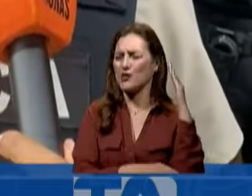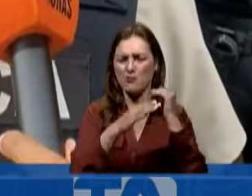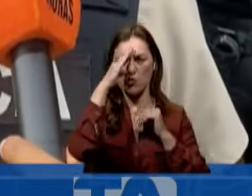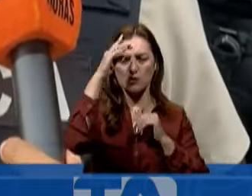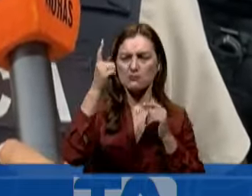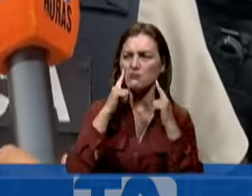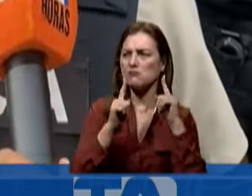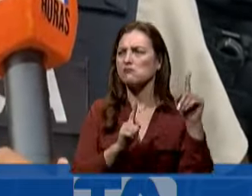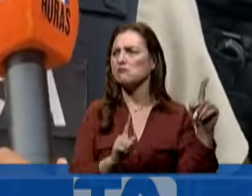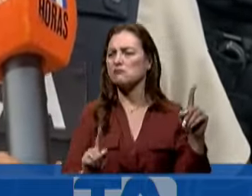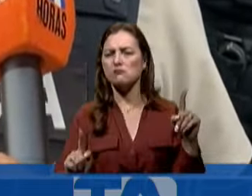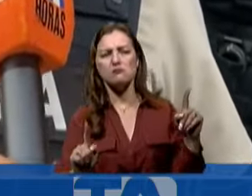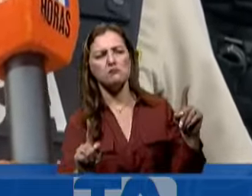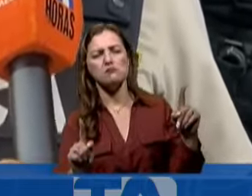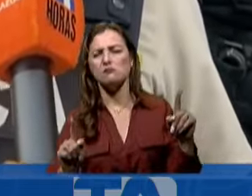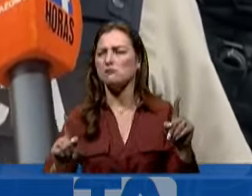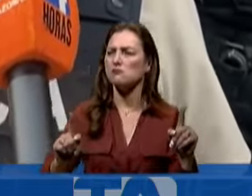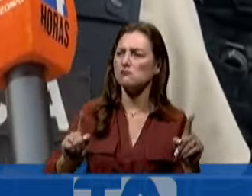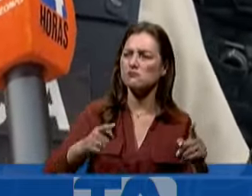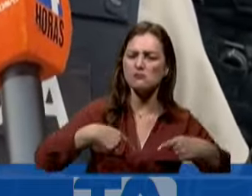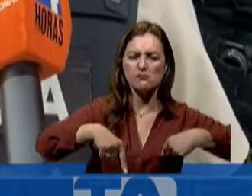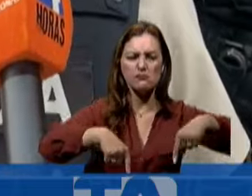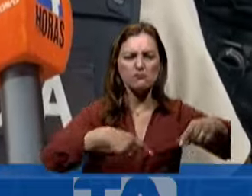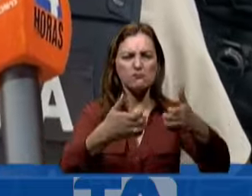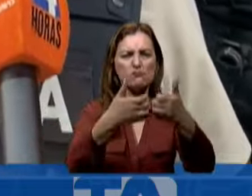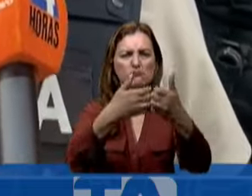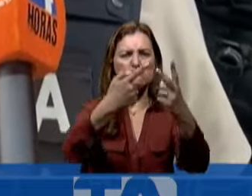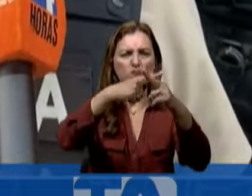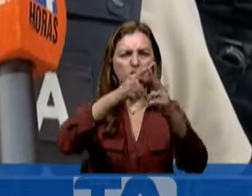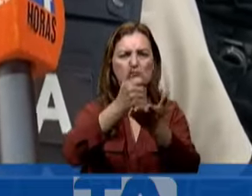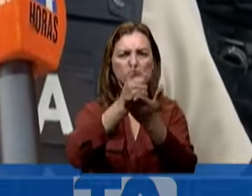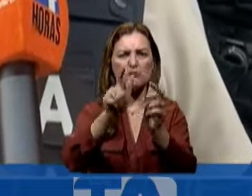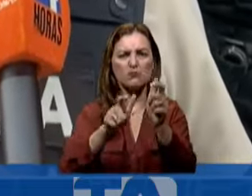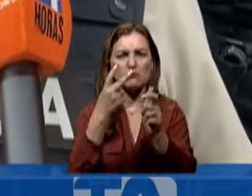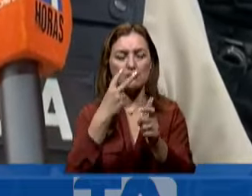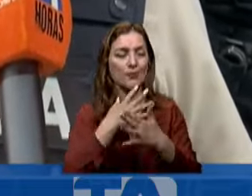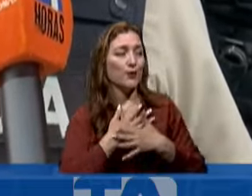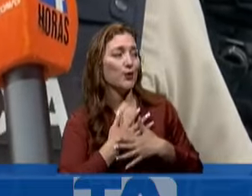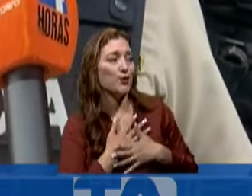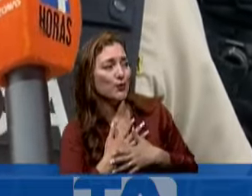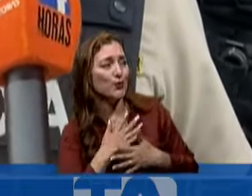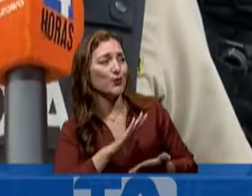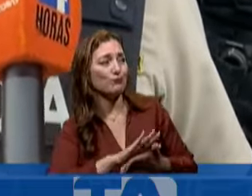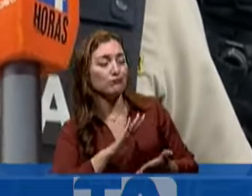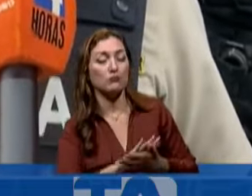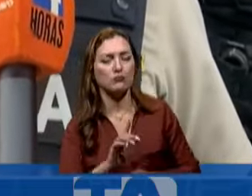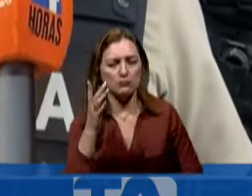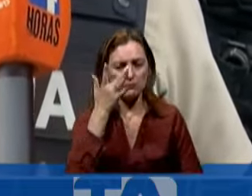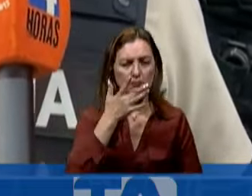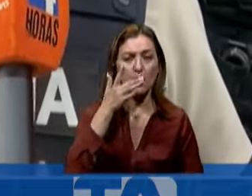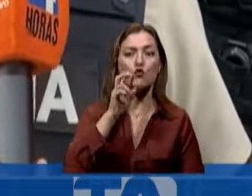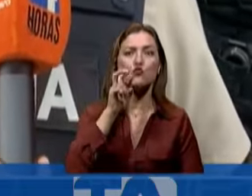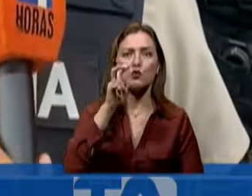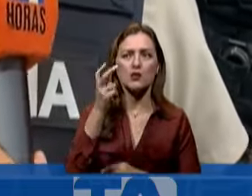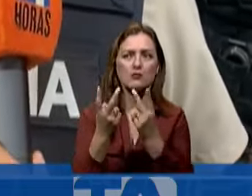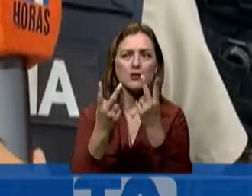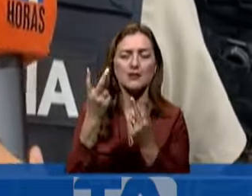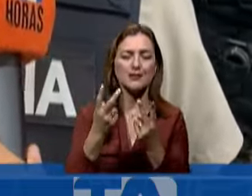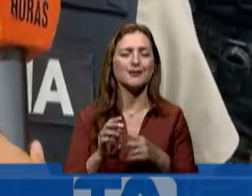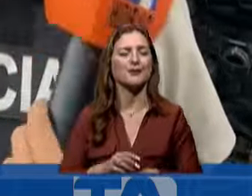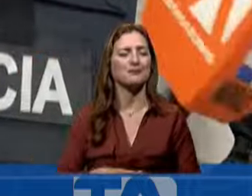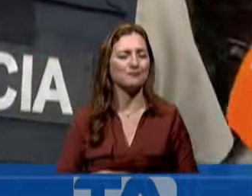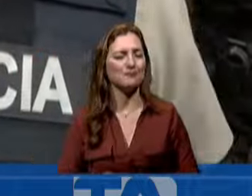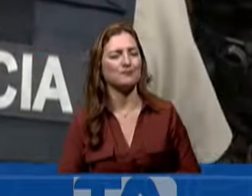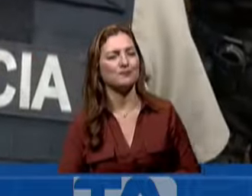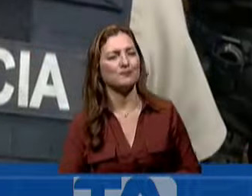todo el contingente policial, todos los medios logísticos, justamente para darle esa tranquilidad, no solamente al ciudadano esmeraldeño, también al turista que nos acompañó en este